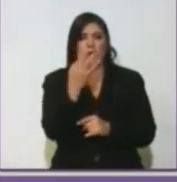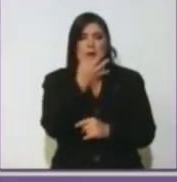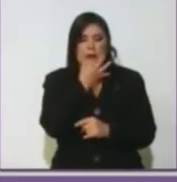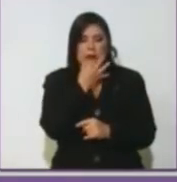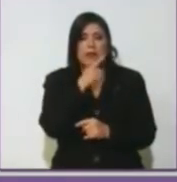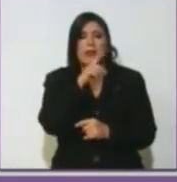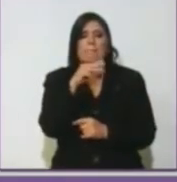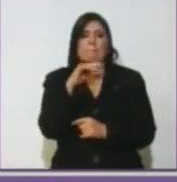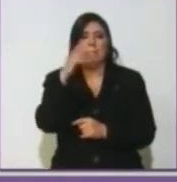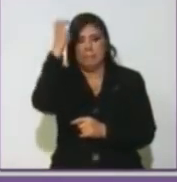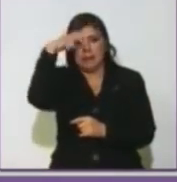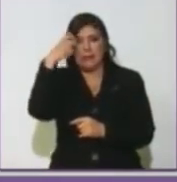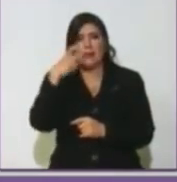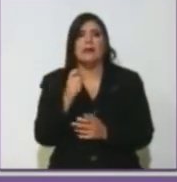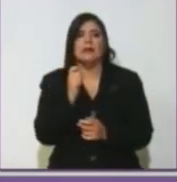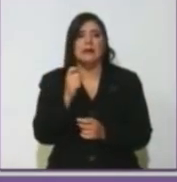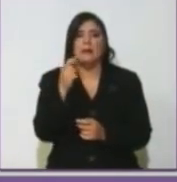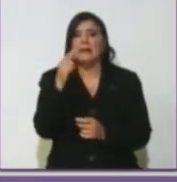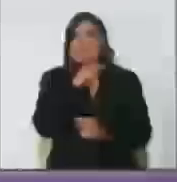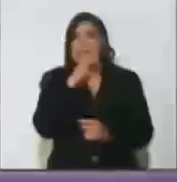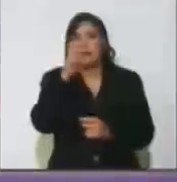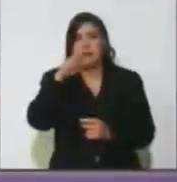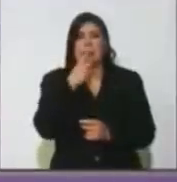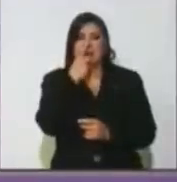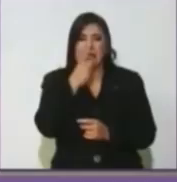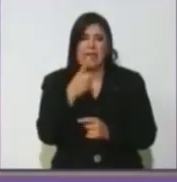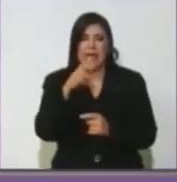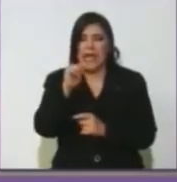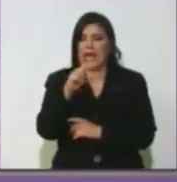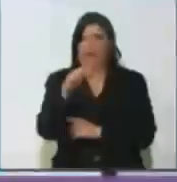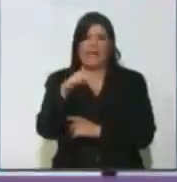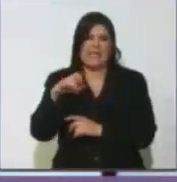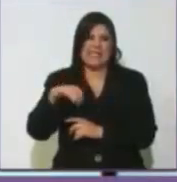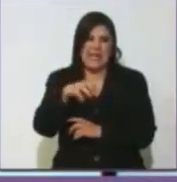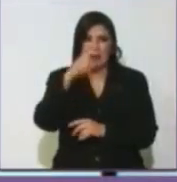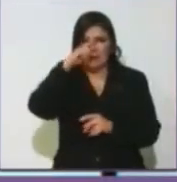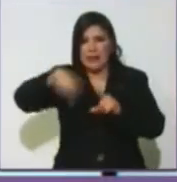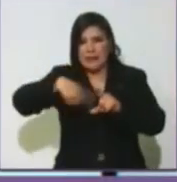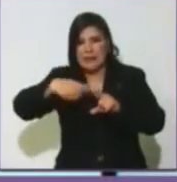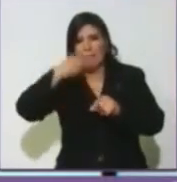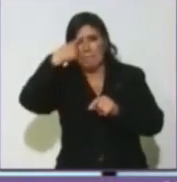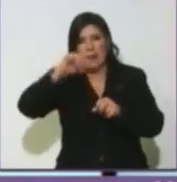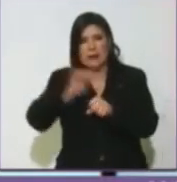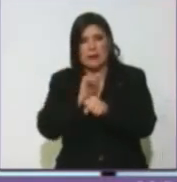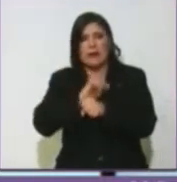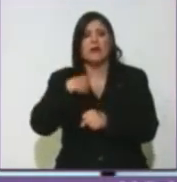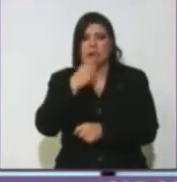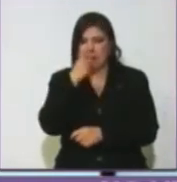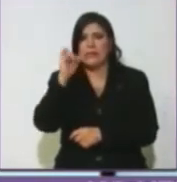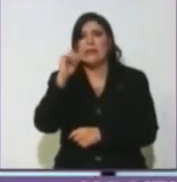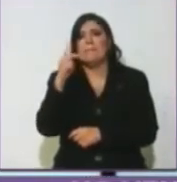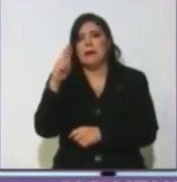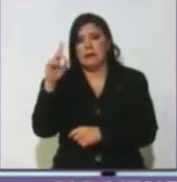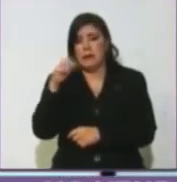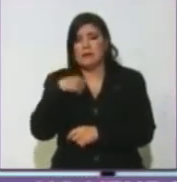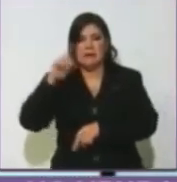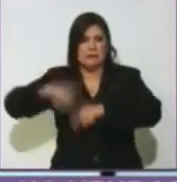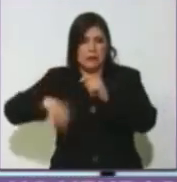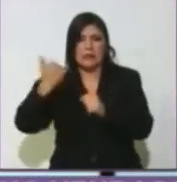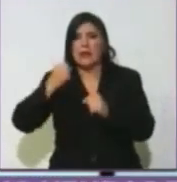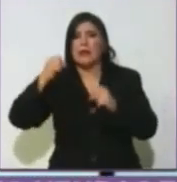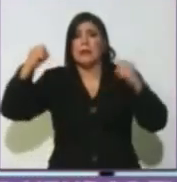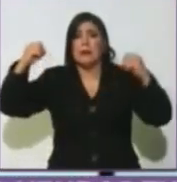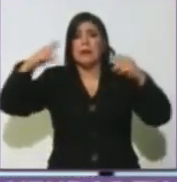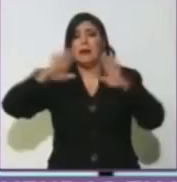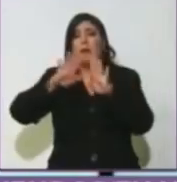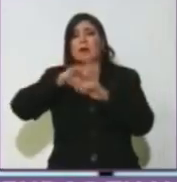mikel arriola adelante muy rápido ahora que hablaron de arañas yo sí voy a quitar las arañas que puso el pared y yo sí voy a quitar las fotos multas que puso